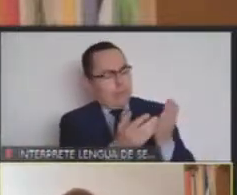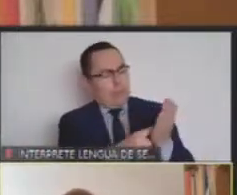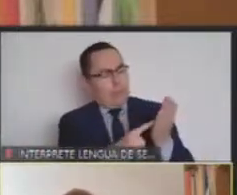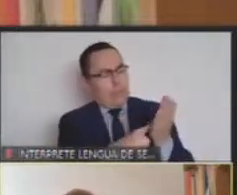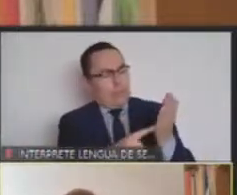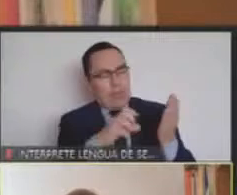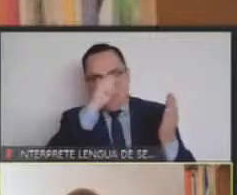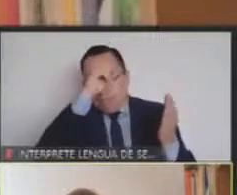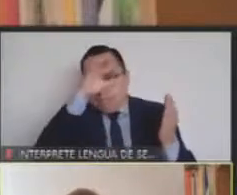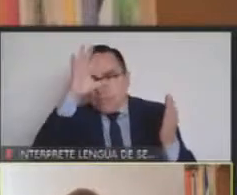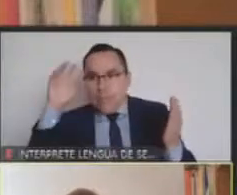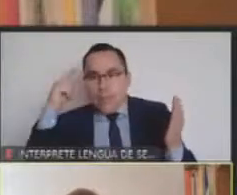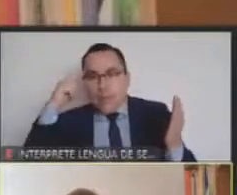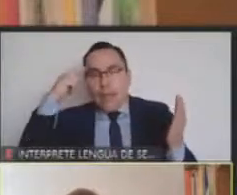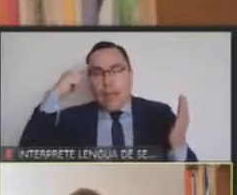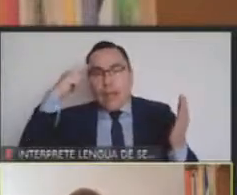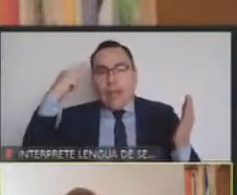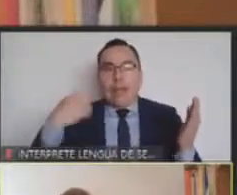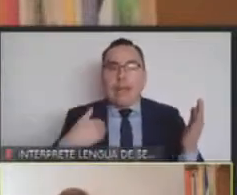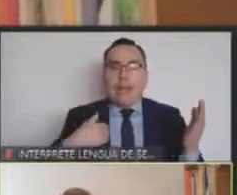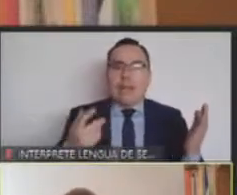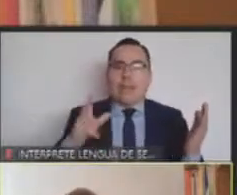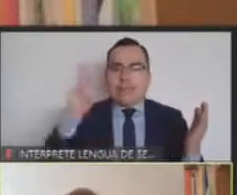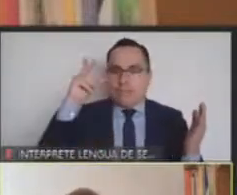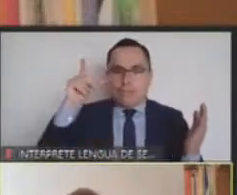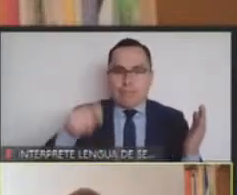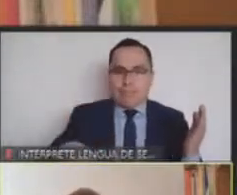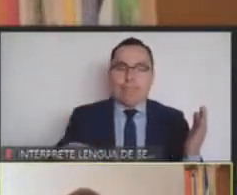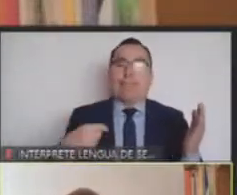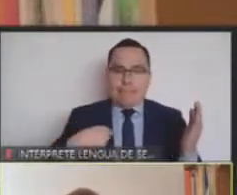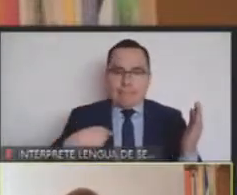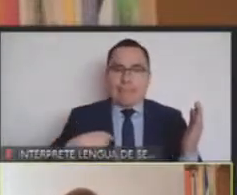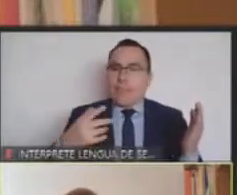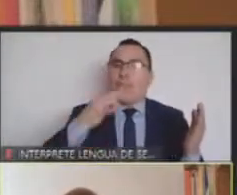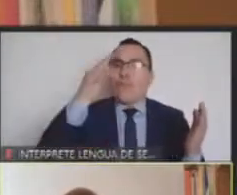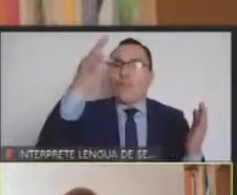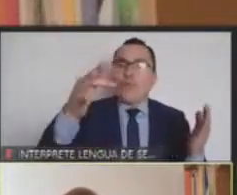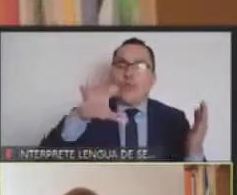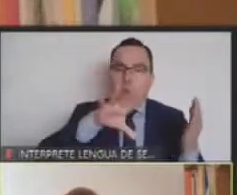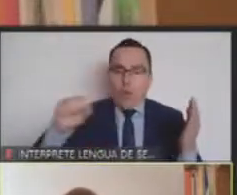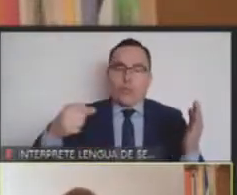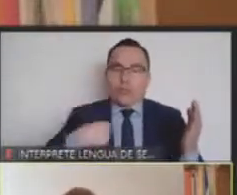que sirve de guía a los destinatarios como un compromiso hacia el futuro.